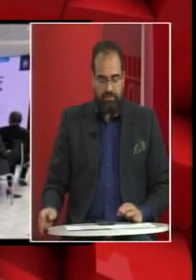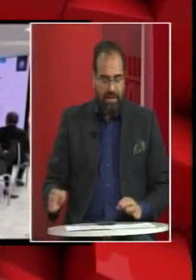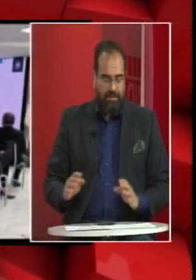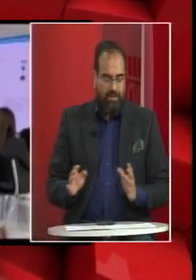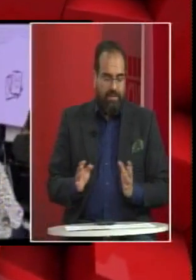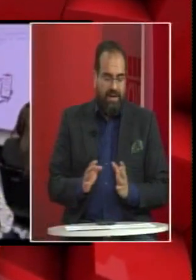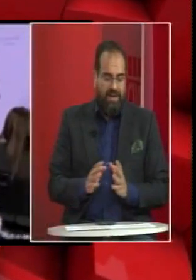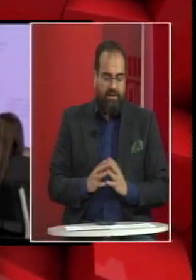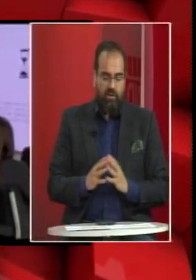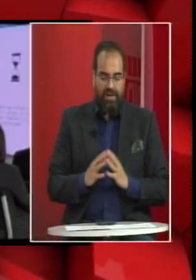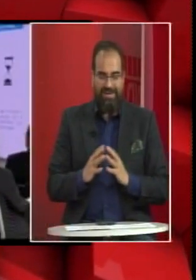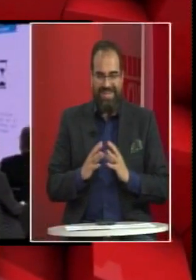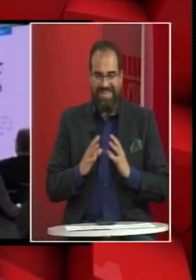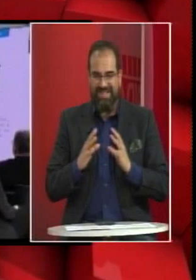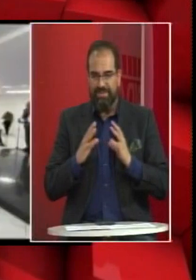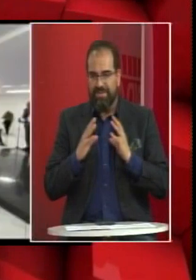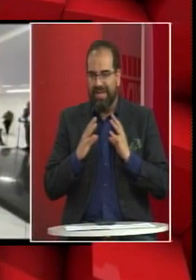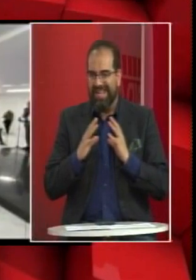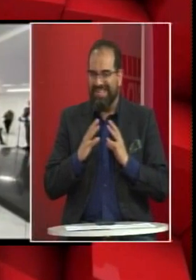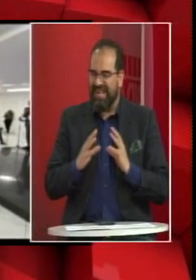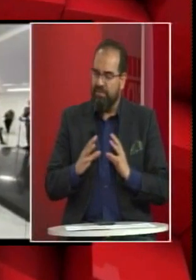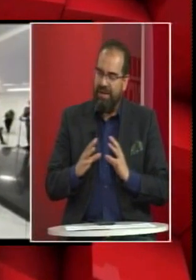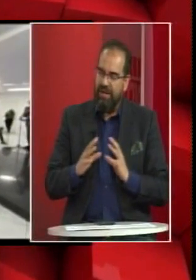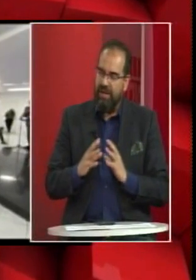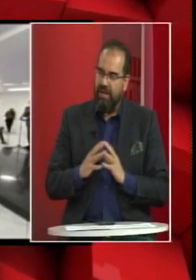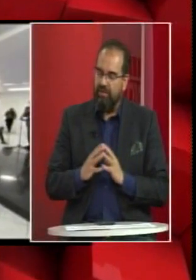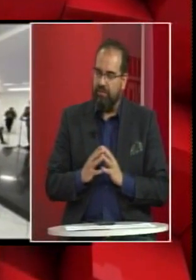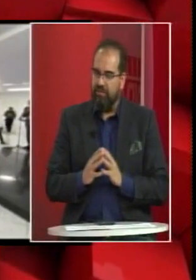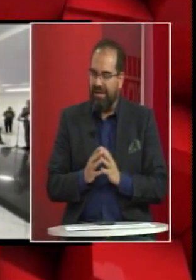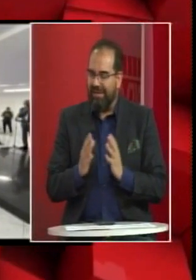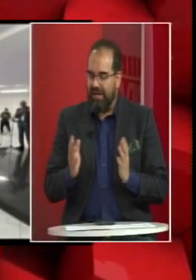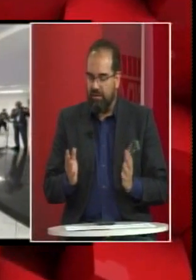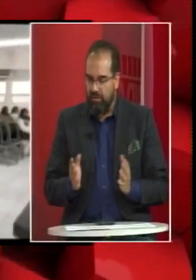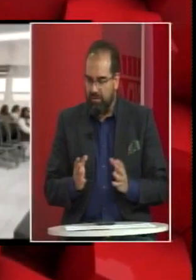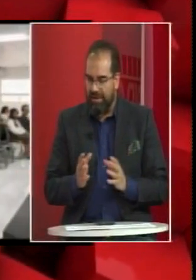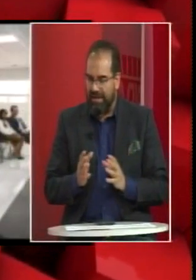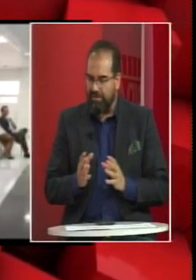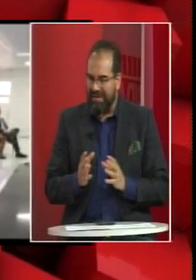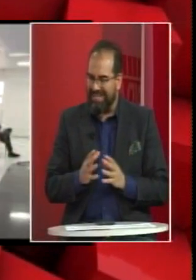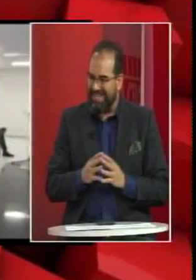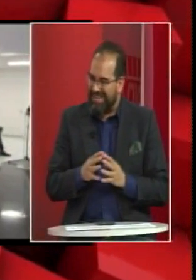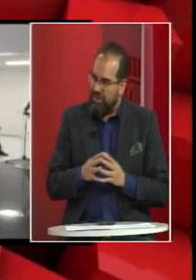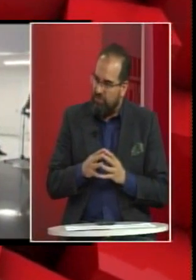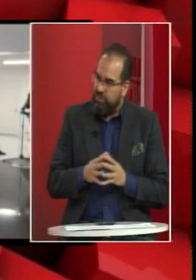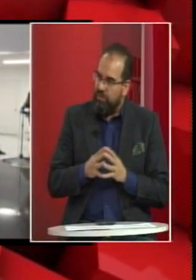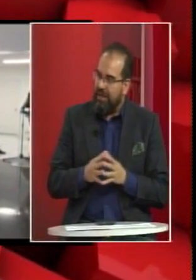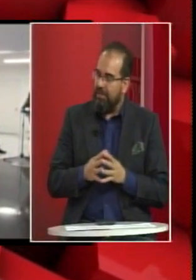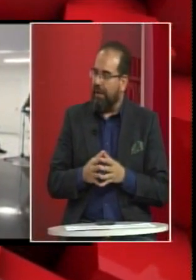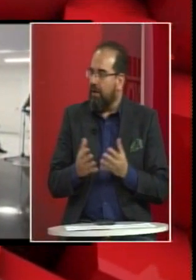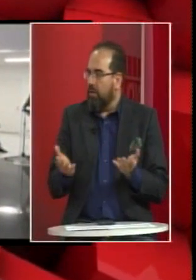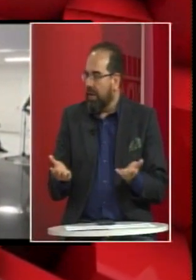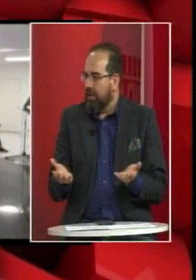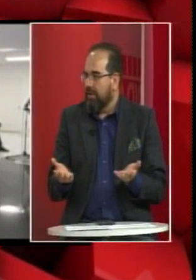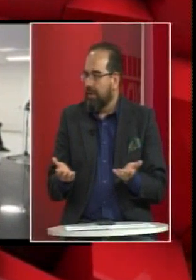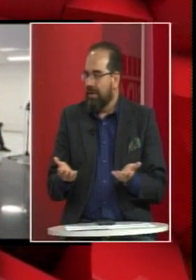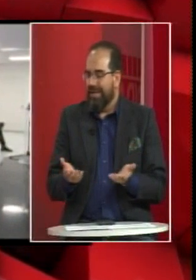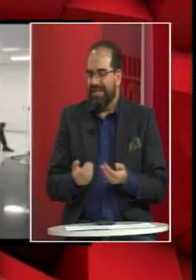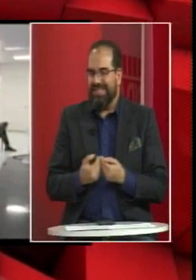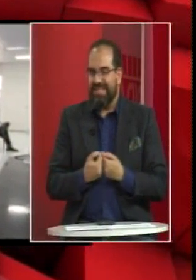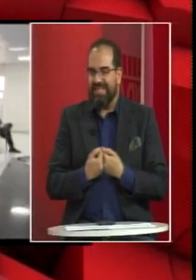de la misma manera, toda vez sea para que un trabajador de la administración pública mejore